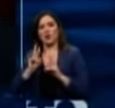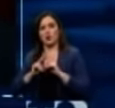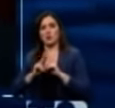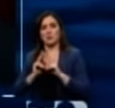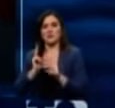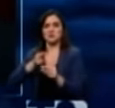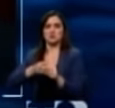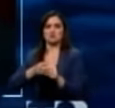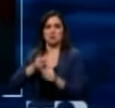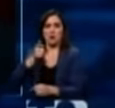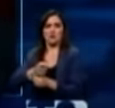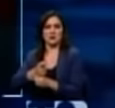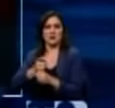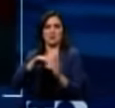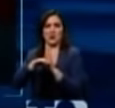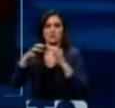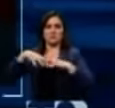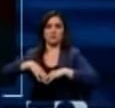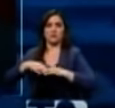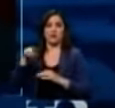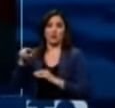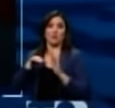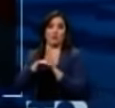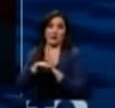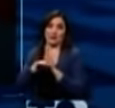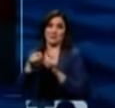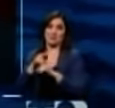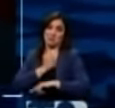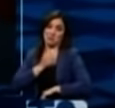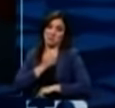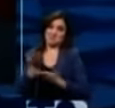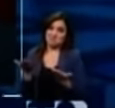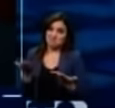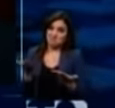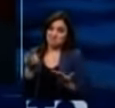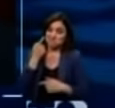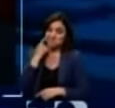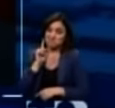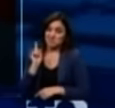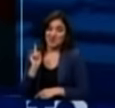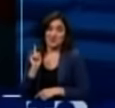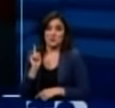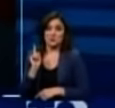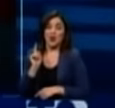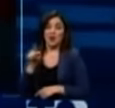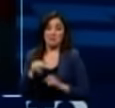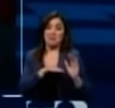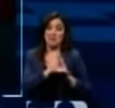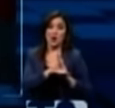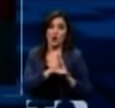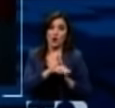tiene participación, pero él era un banquero como muchos otros. Lo que yo le he dicho hace un momento, los